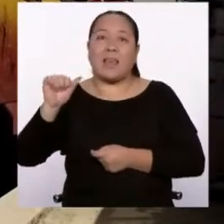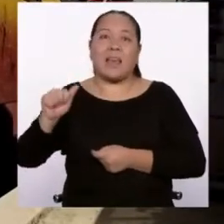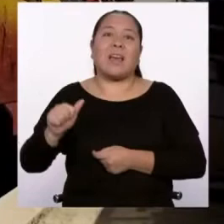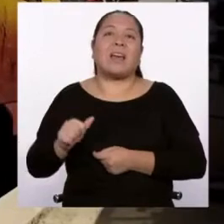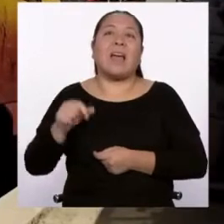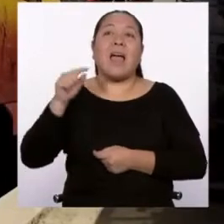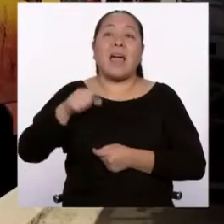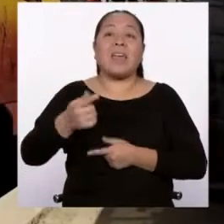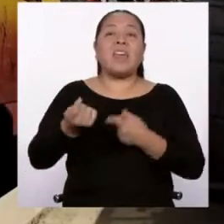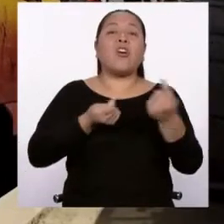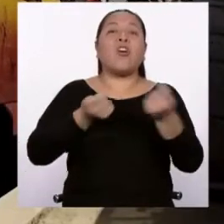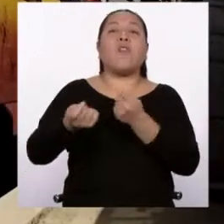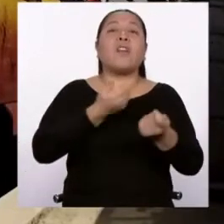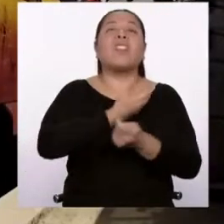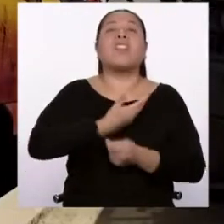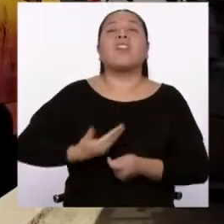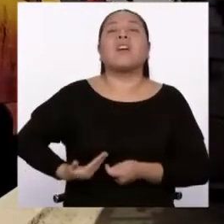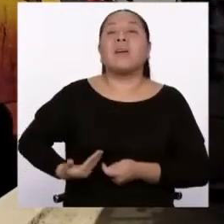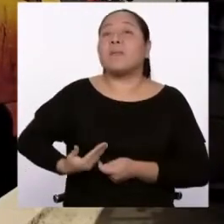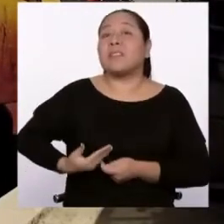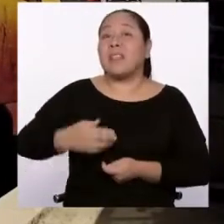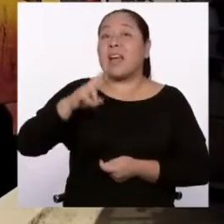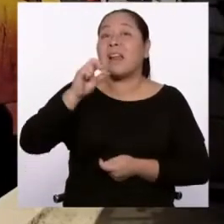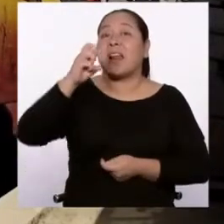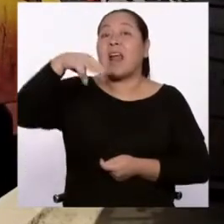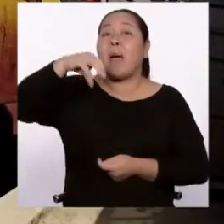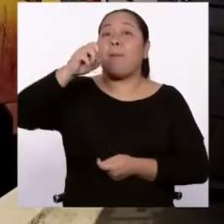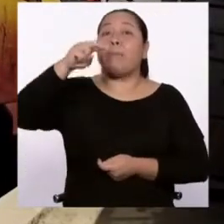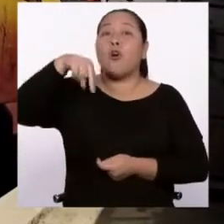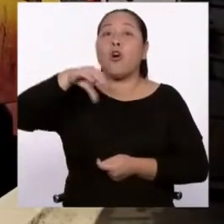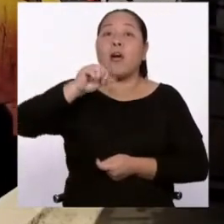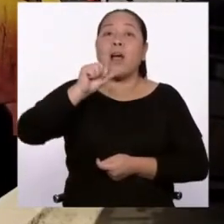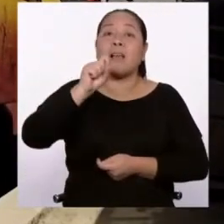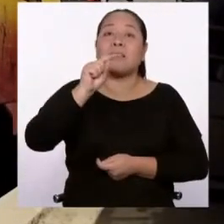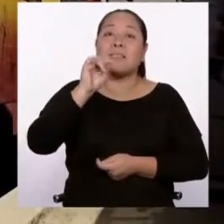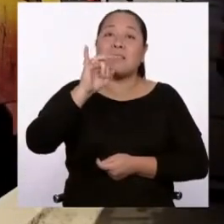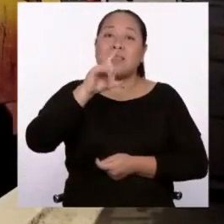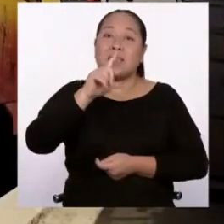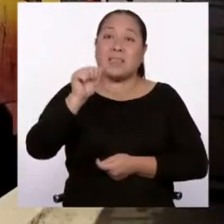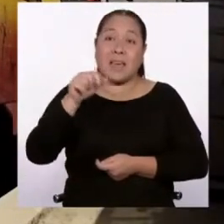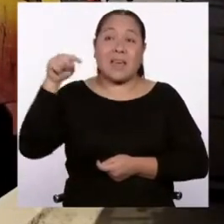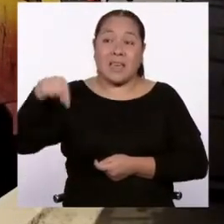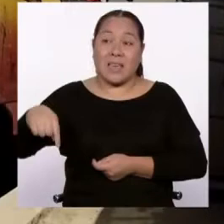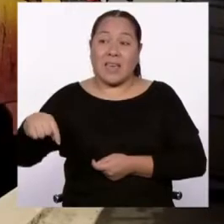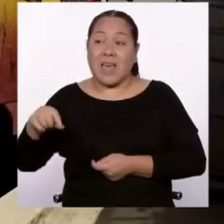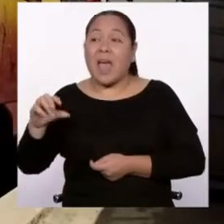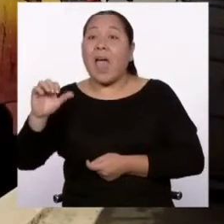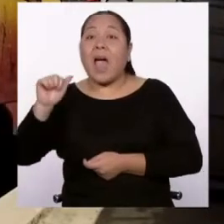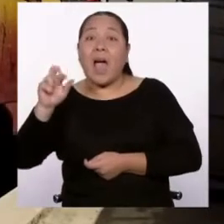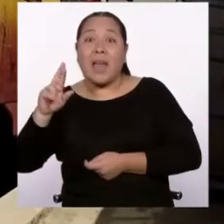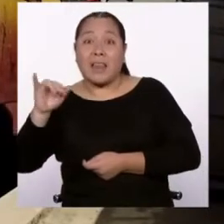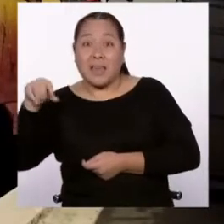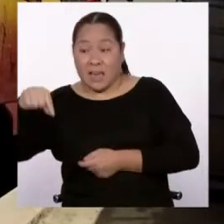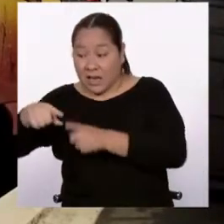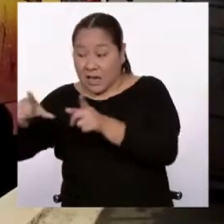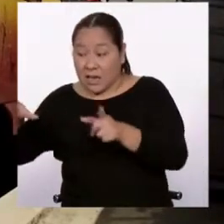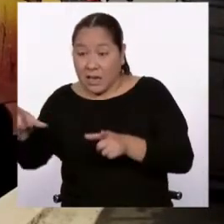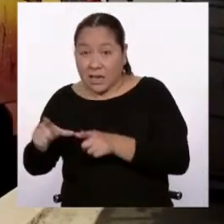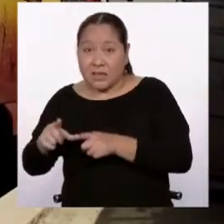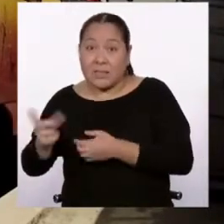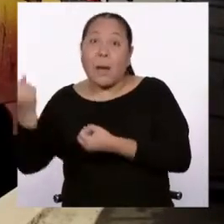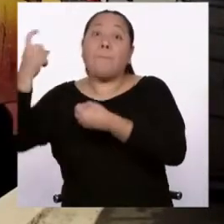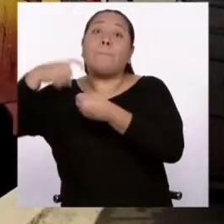el mariscal Ramón Castilla y Arica era parte del Perú. Además, es el tren